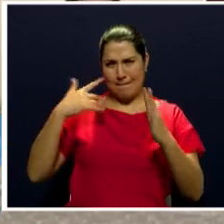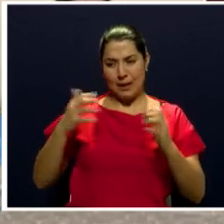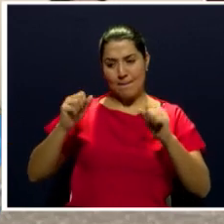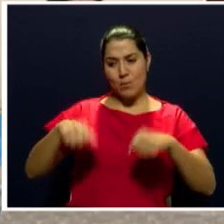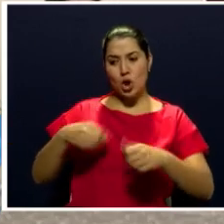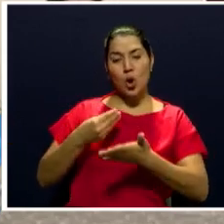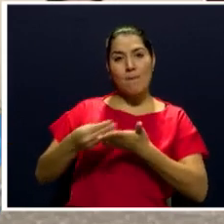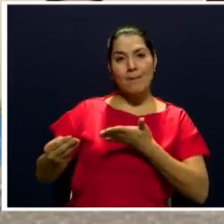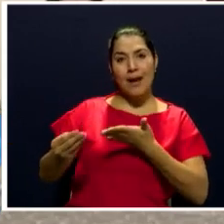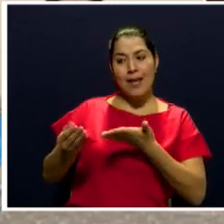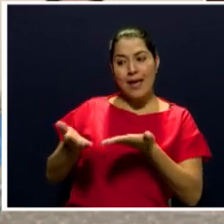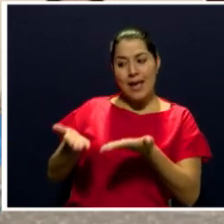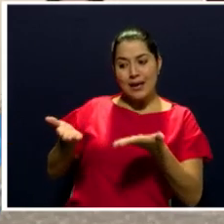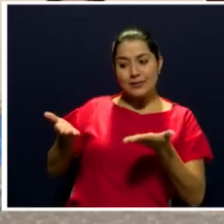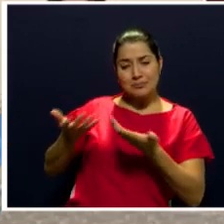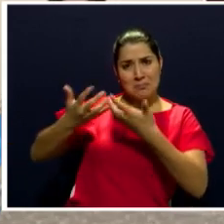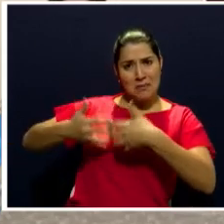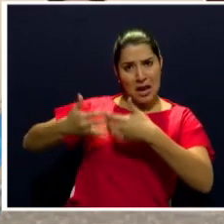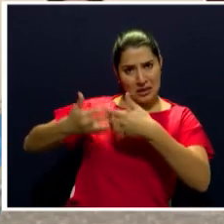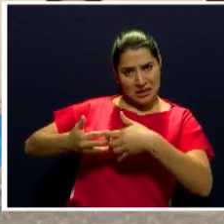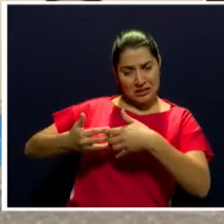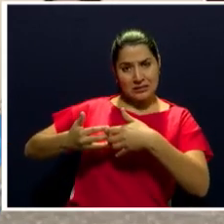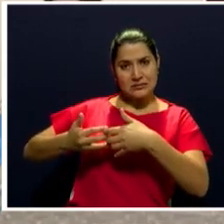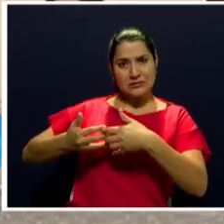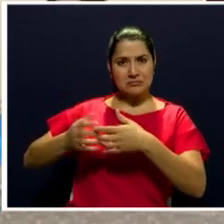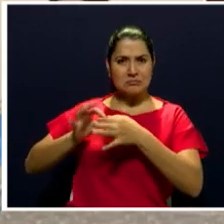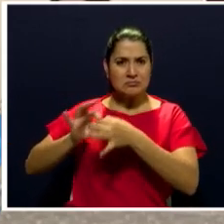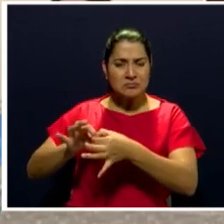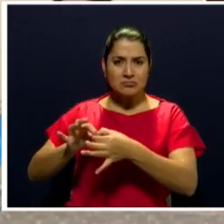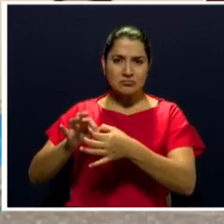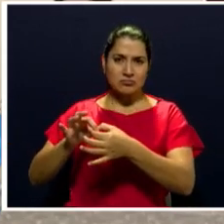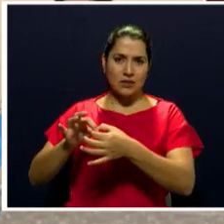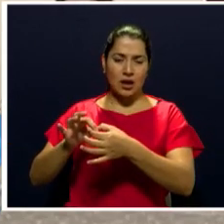equipo médico valorado en